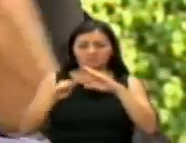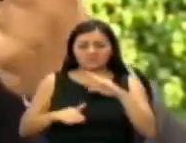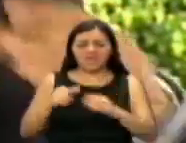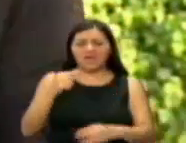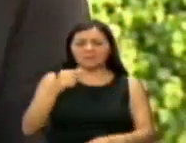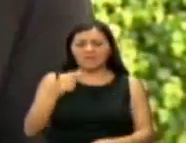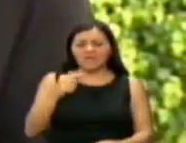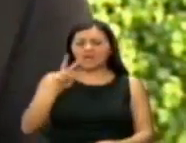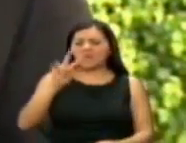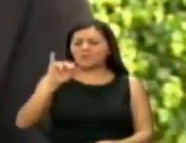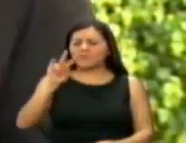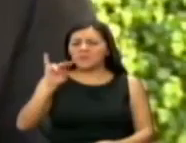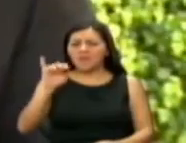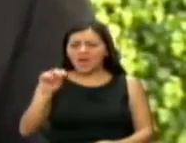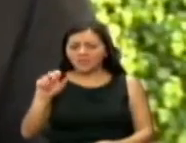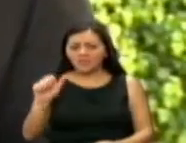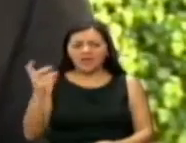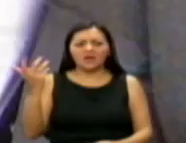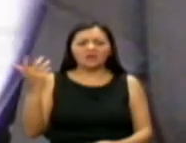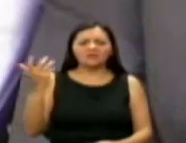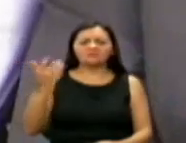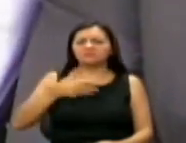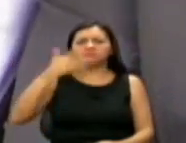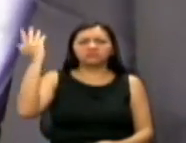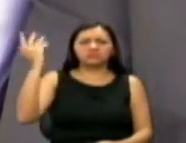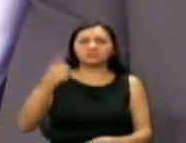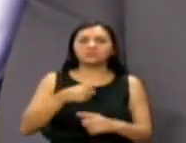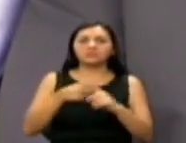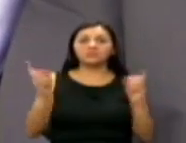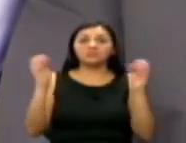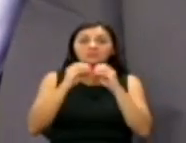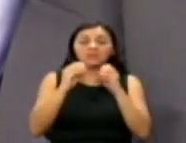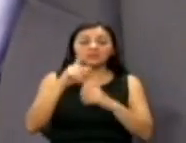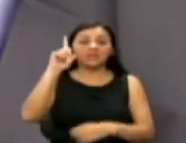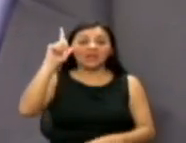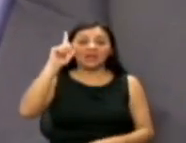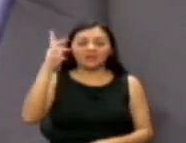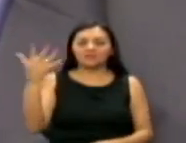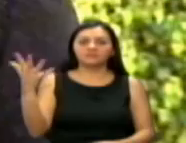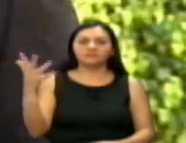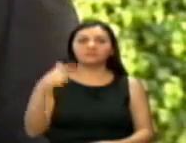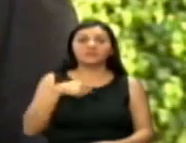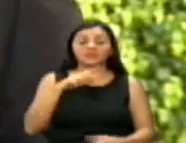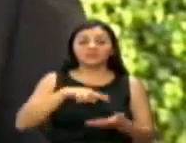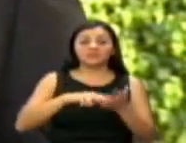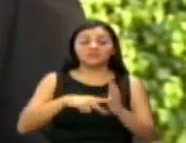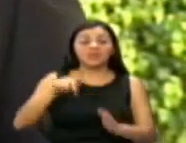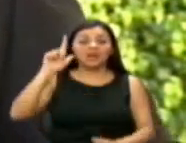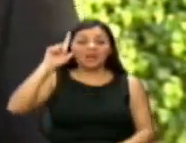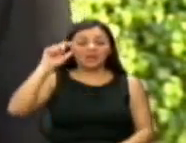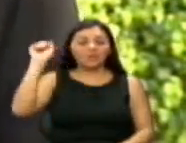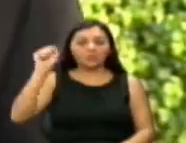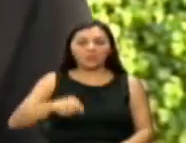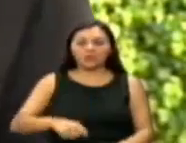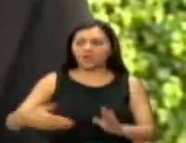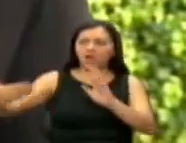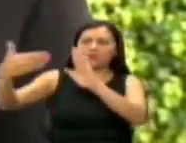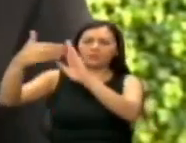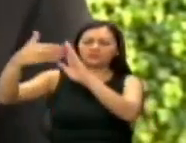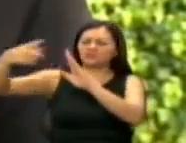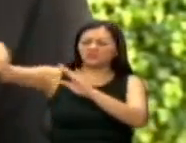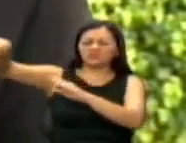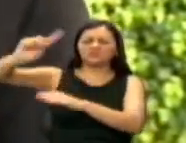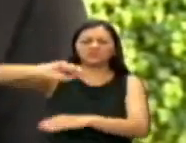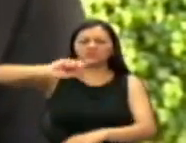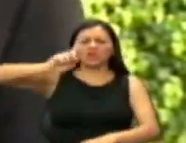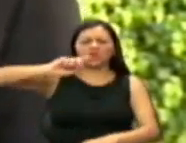Viviana, valiosas mujeres de la patria. El problema no es los líderes. El problema es que el líder podrá superar, no a la oposición, a los partidos